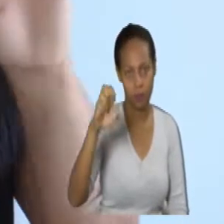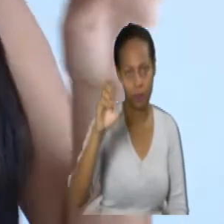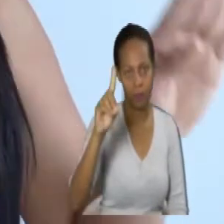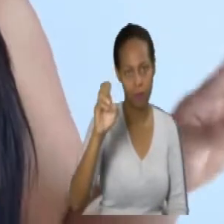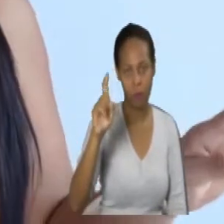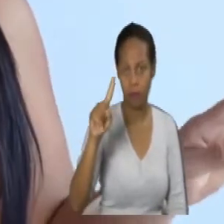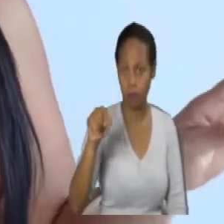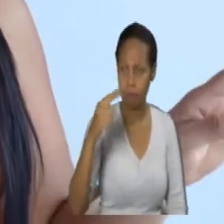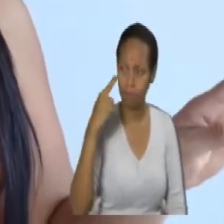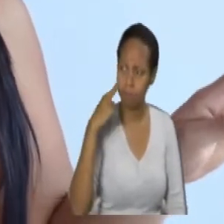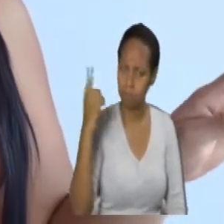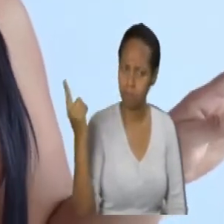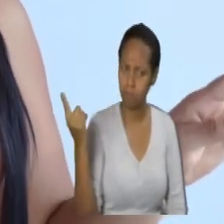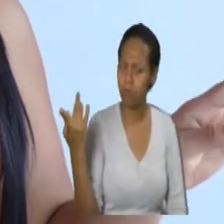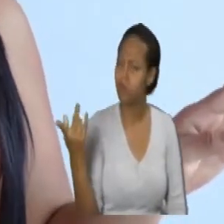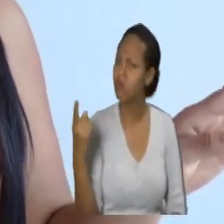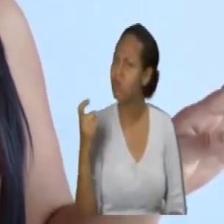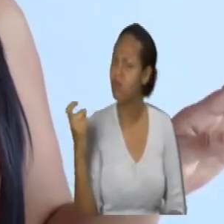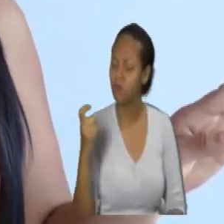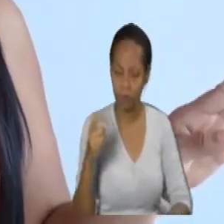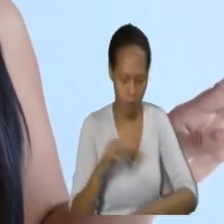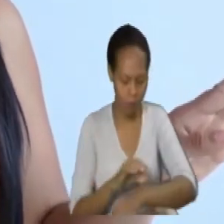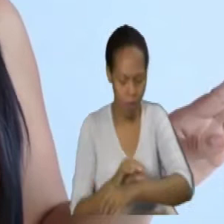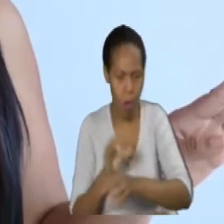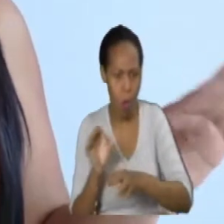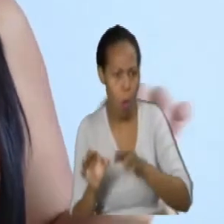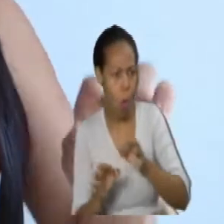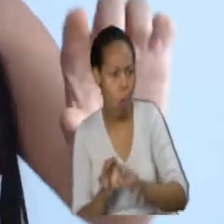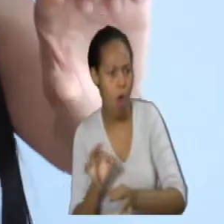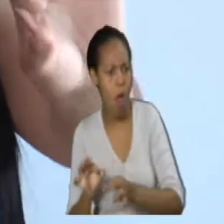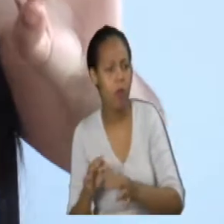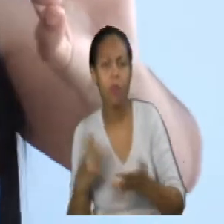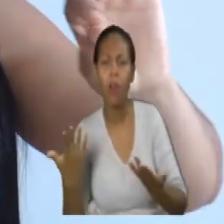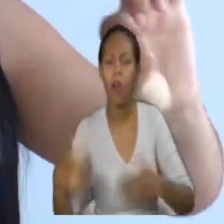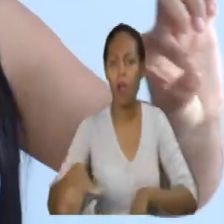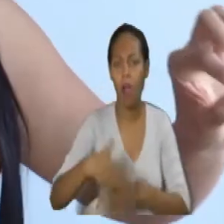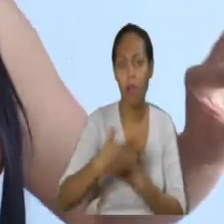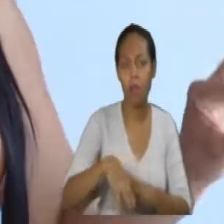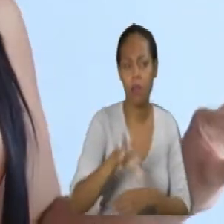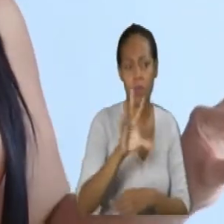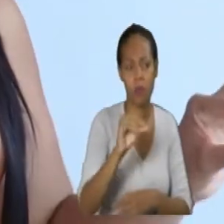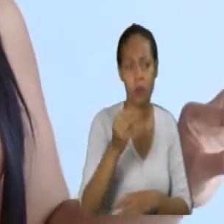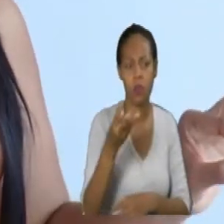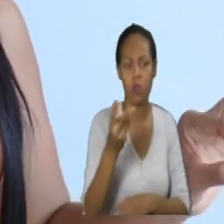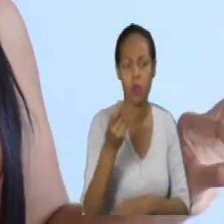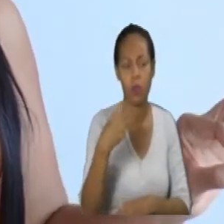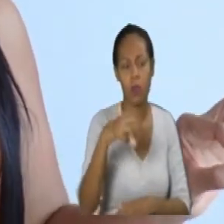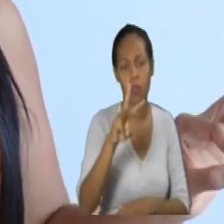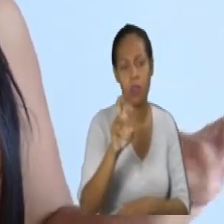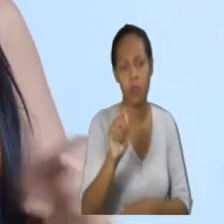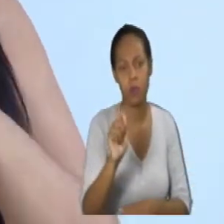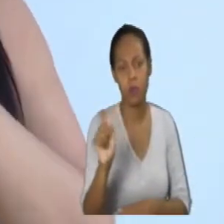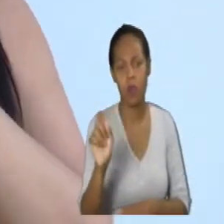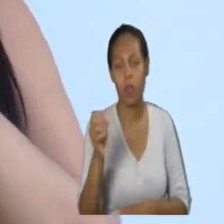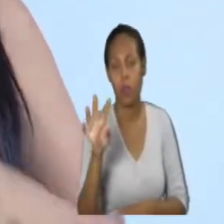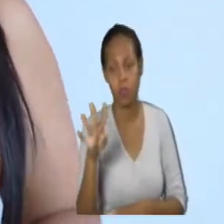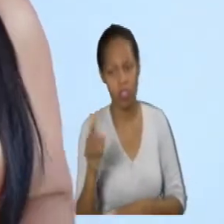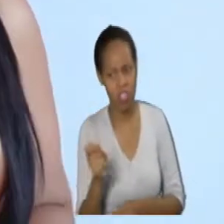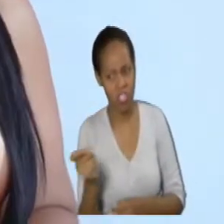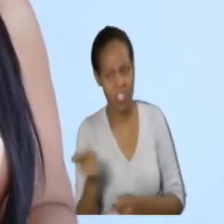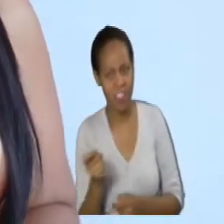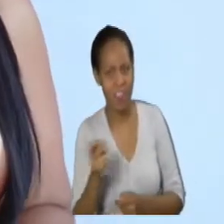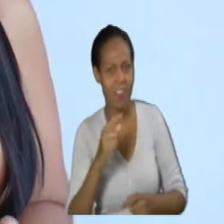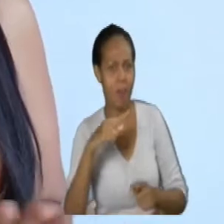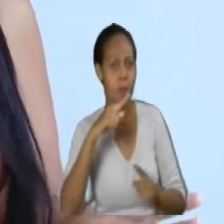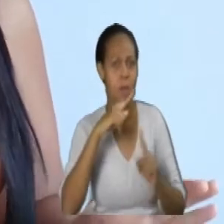piel. Estamos sobre la calle 50, número 1814, aquí por la misma acera de Más por Menos. Pero como